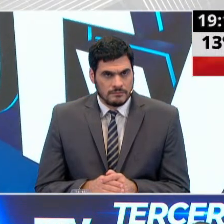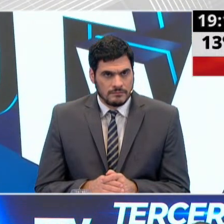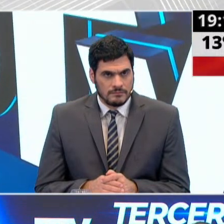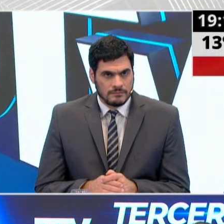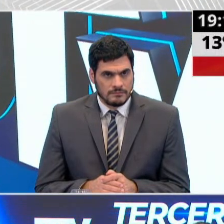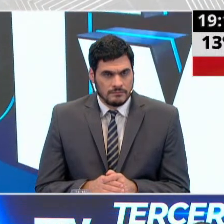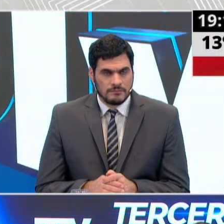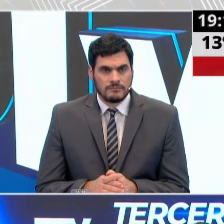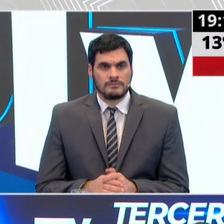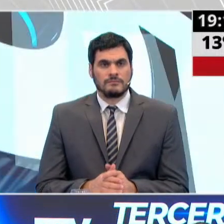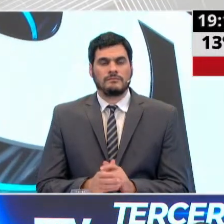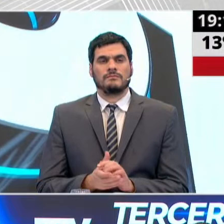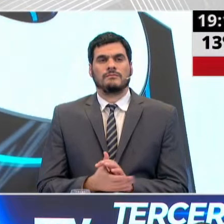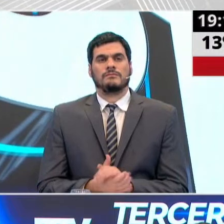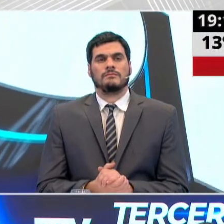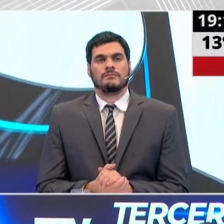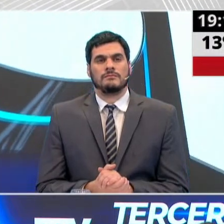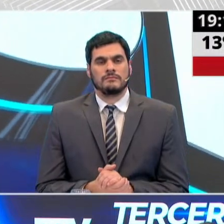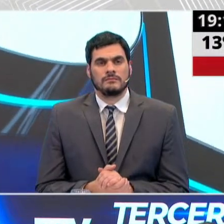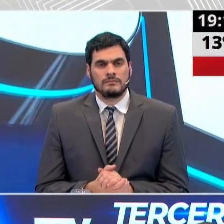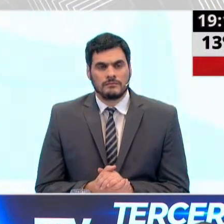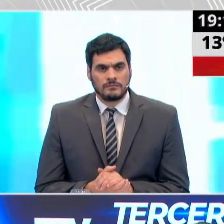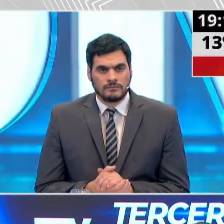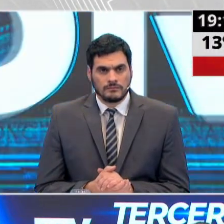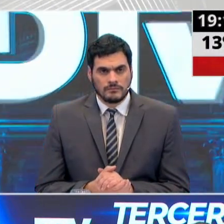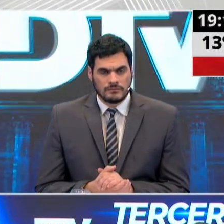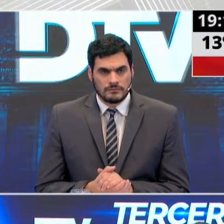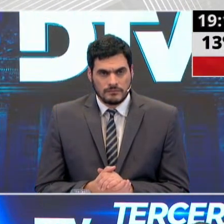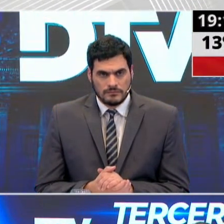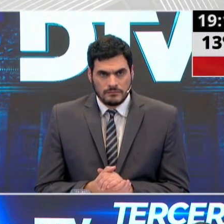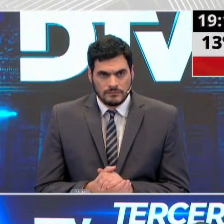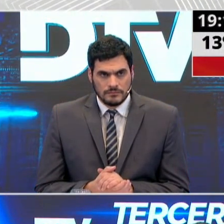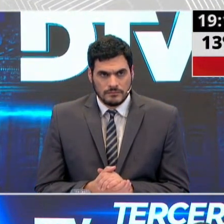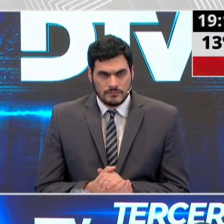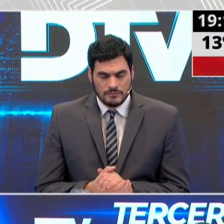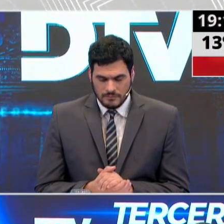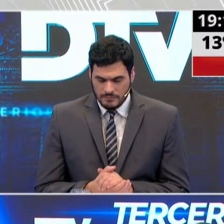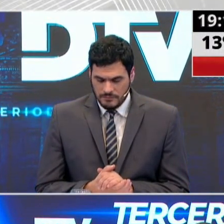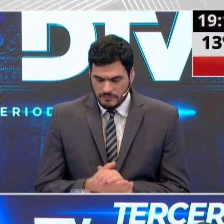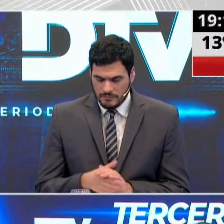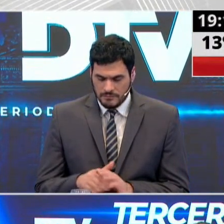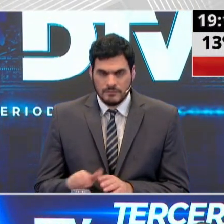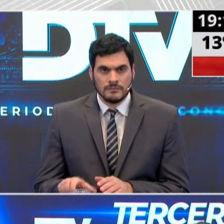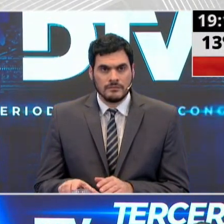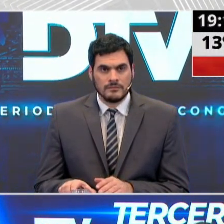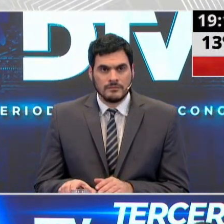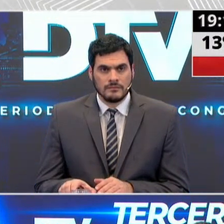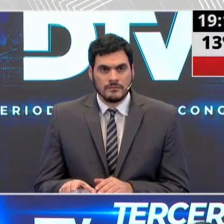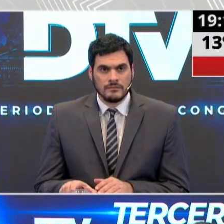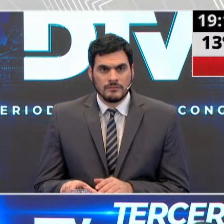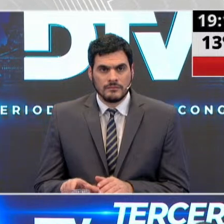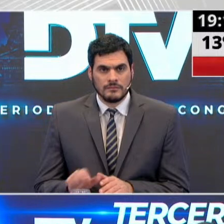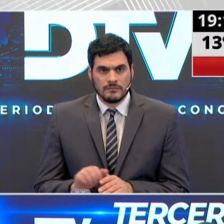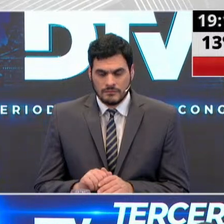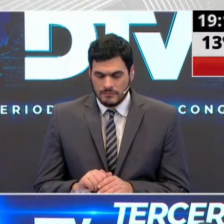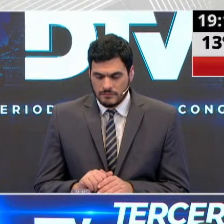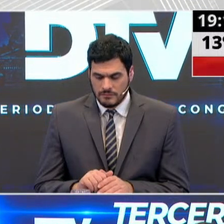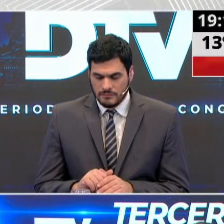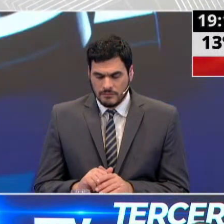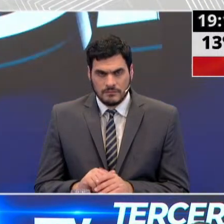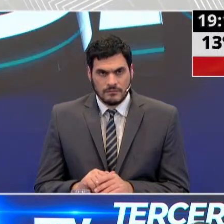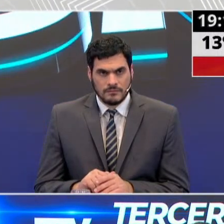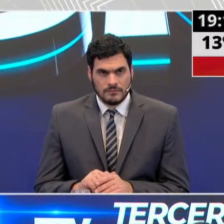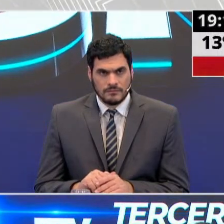Diputada, otro proyecto que había perdido estado parlamentario y que fue reimpulsado esta semana es la ley de envases. Entiendo que no